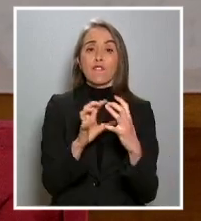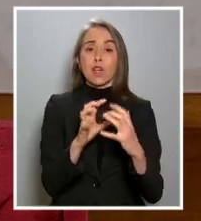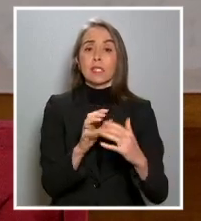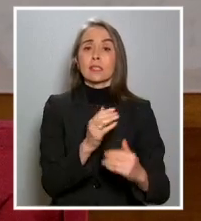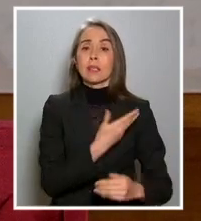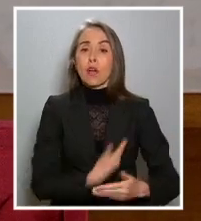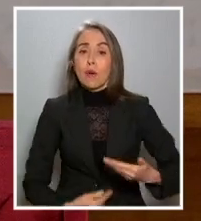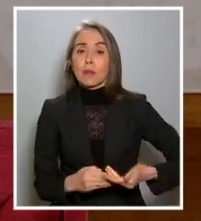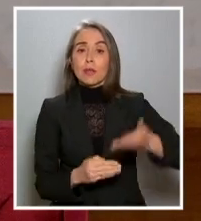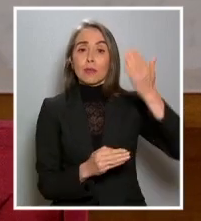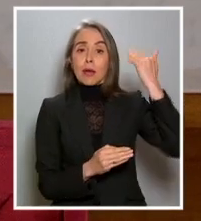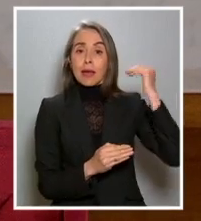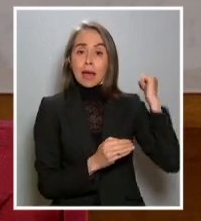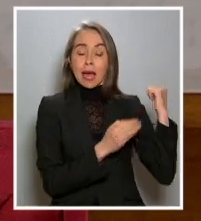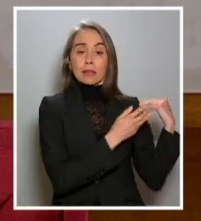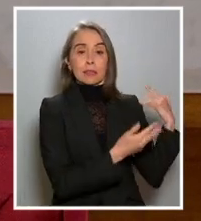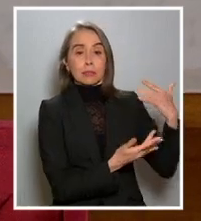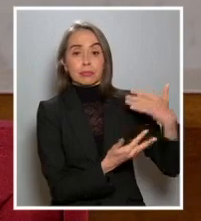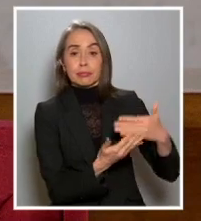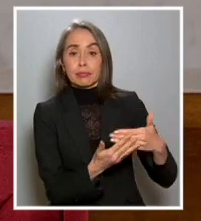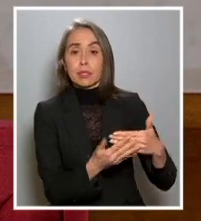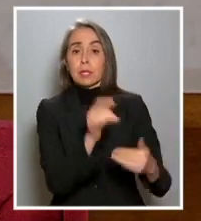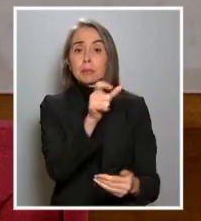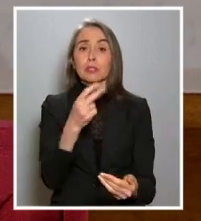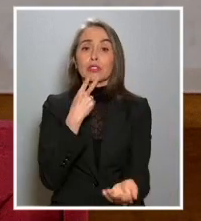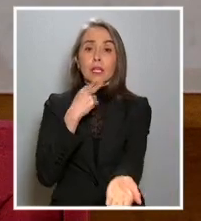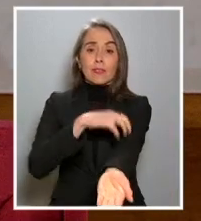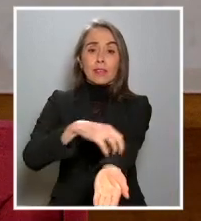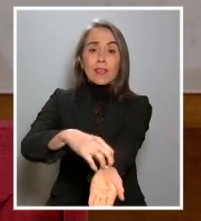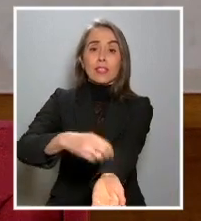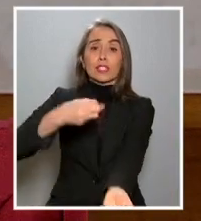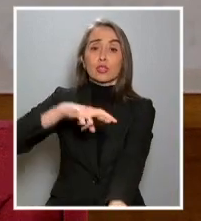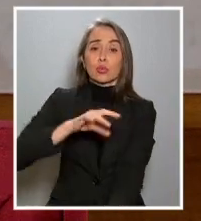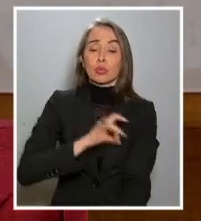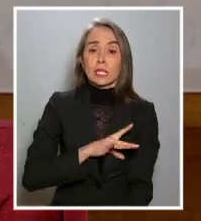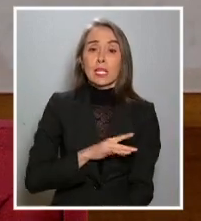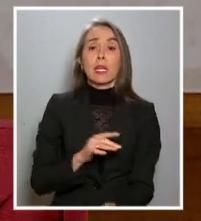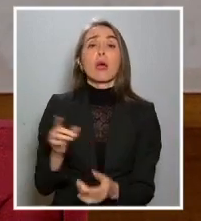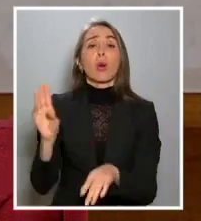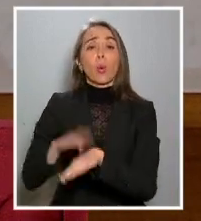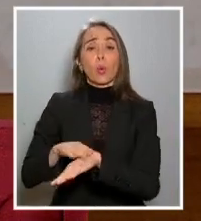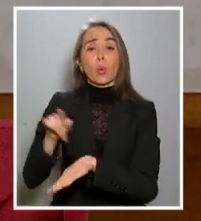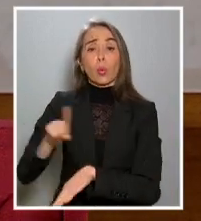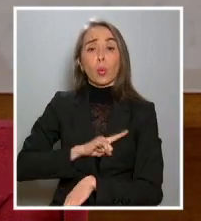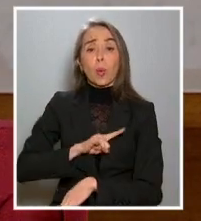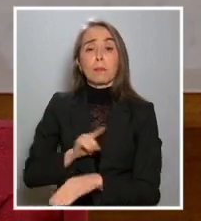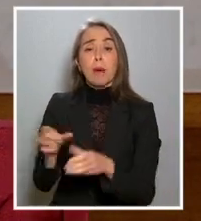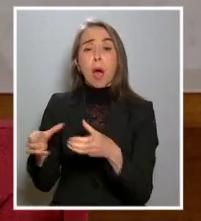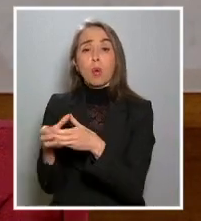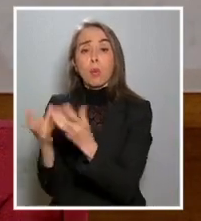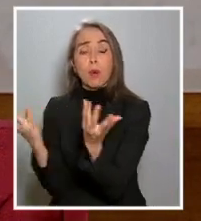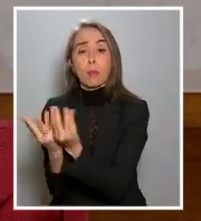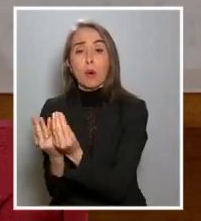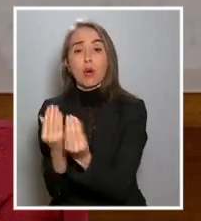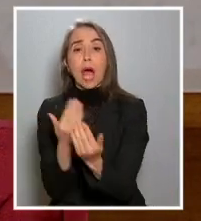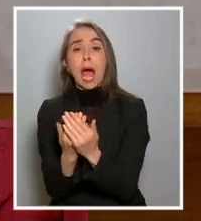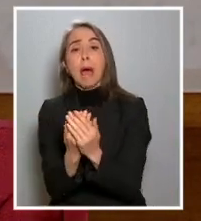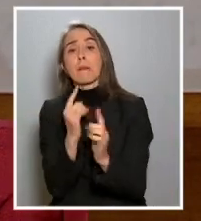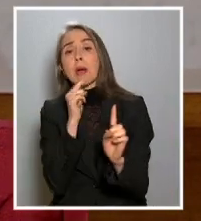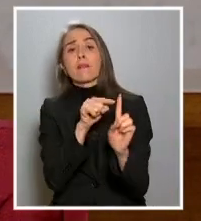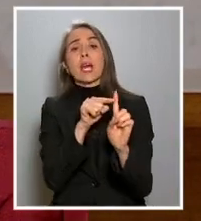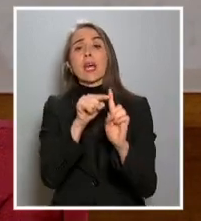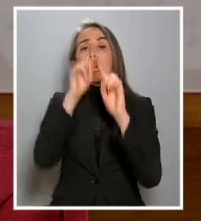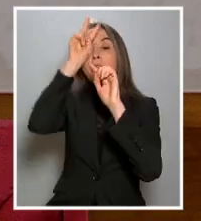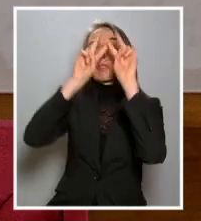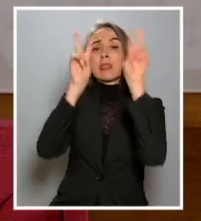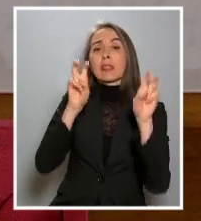anterior, que afecta a nuestros compatriotas del sur de Chile, por obra de pequeños grupos que se escudan en la causa del pueblo